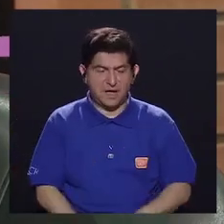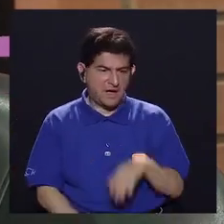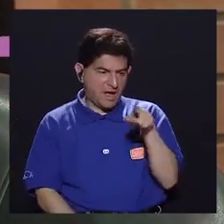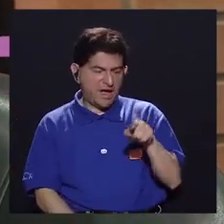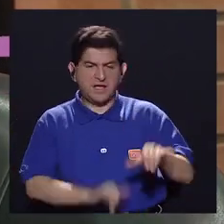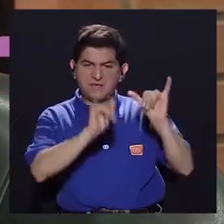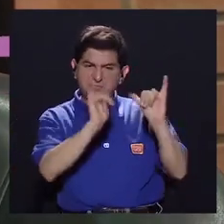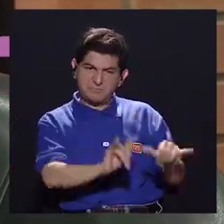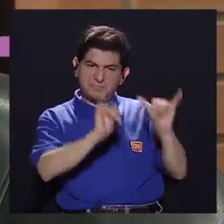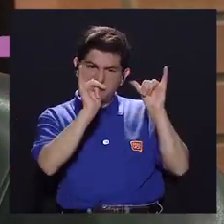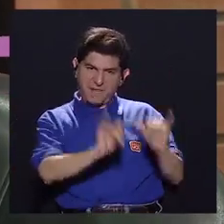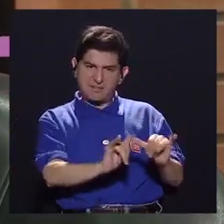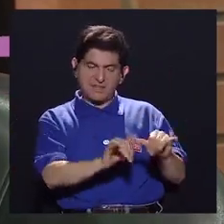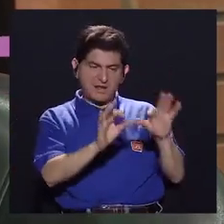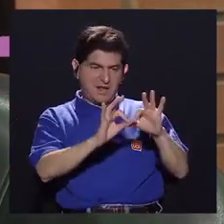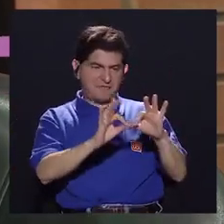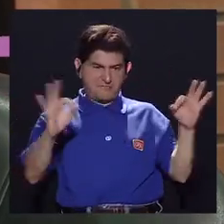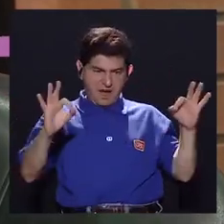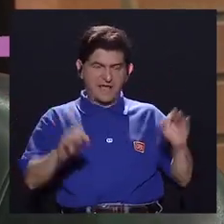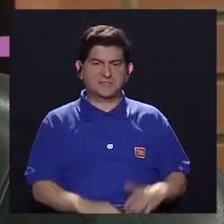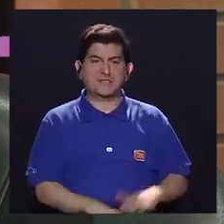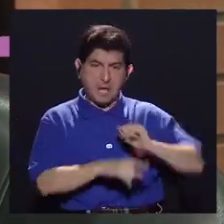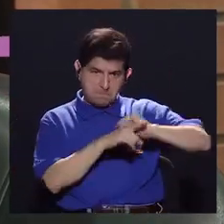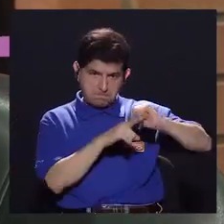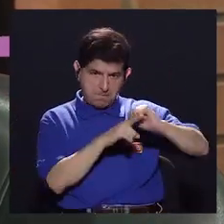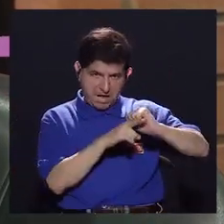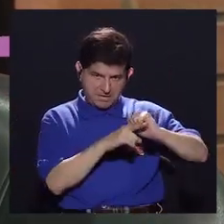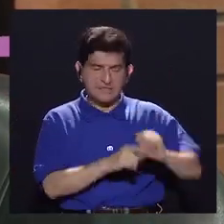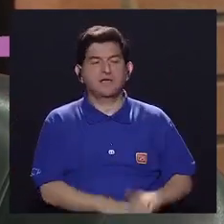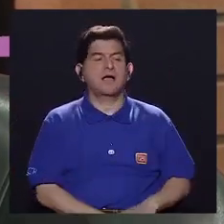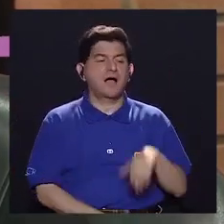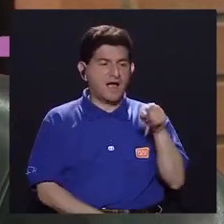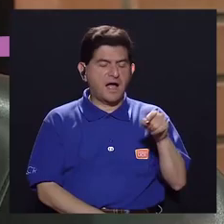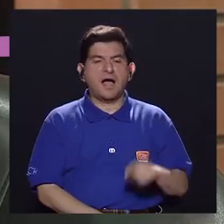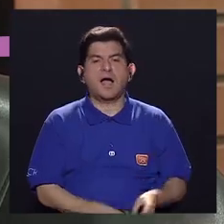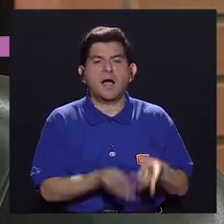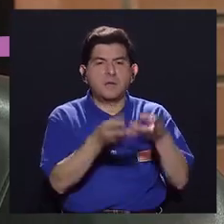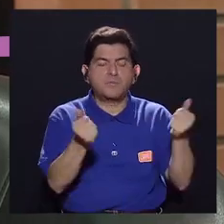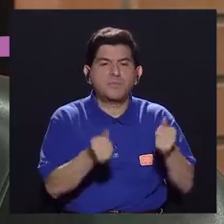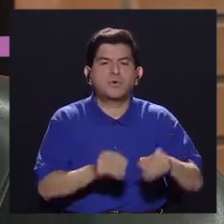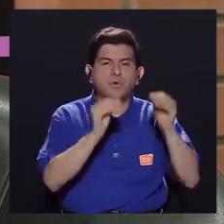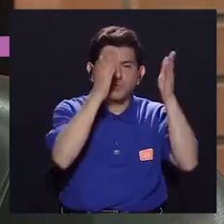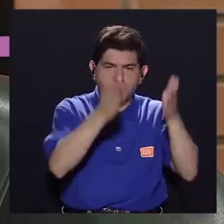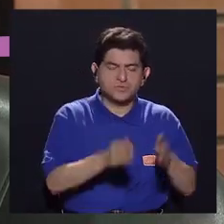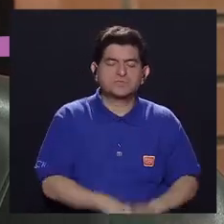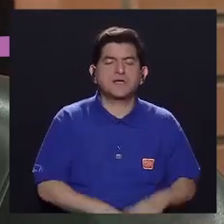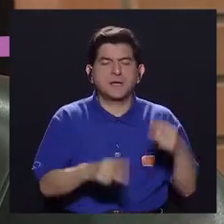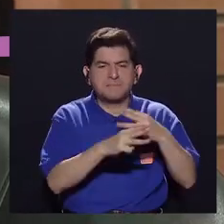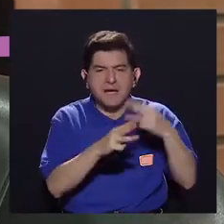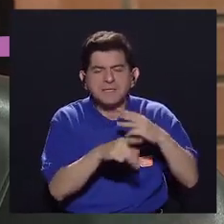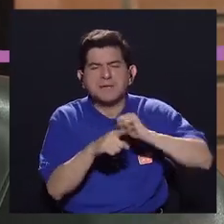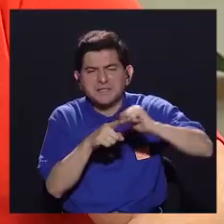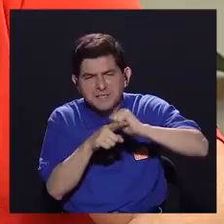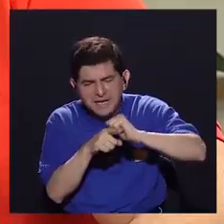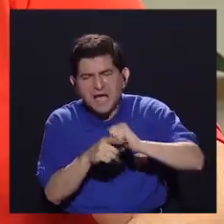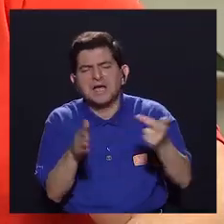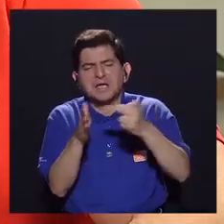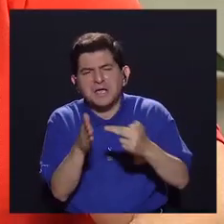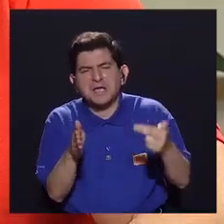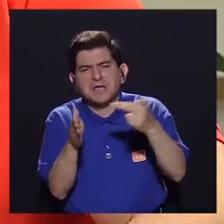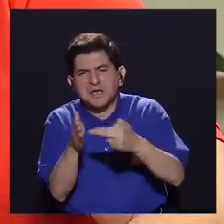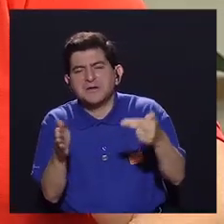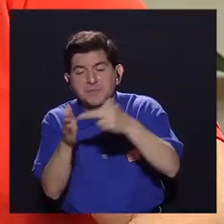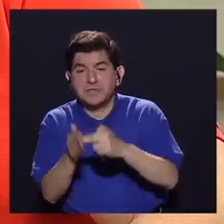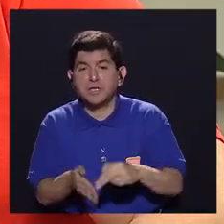en donde prevalecía aquella frase de que la práctica hace al maestro. Y que correcto, matemática es práctica, y que correcto, matemática es